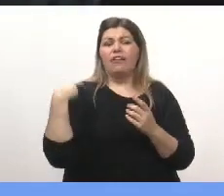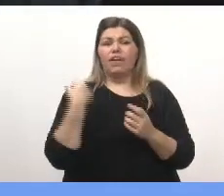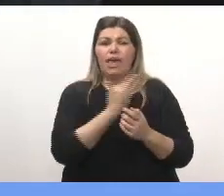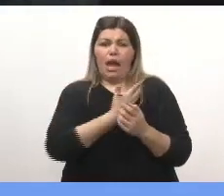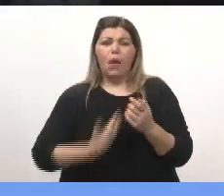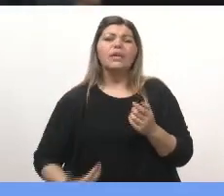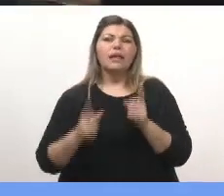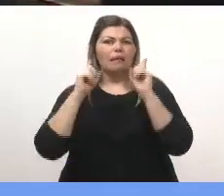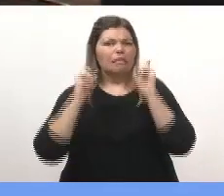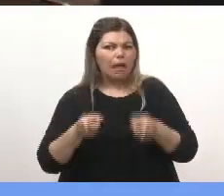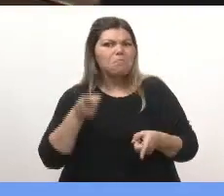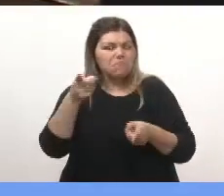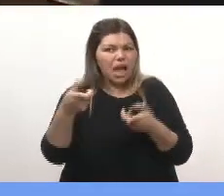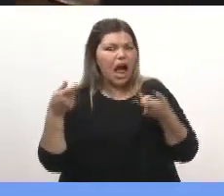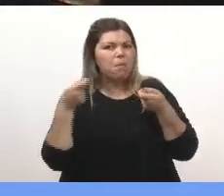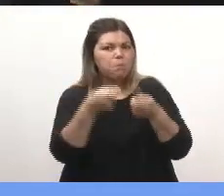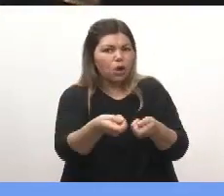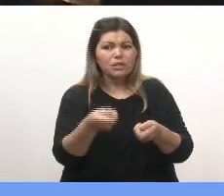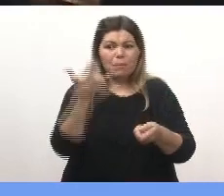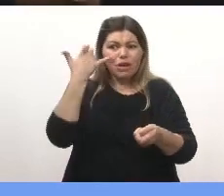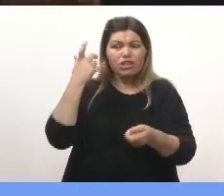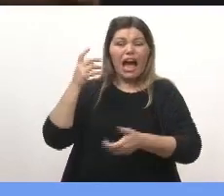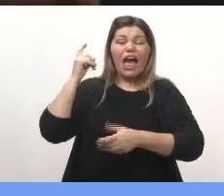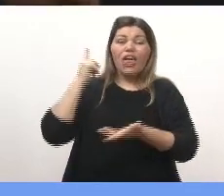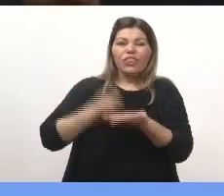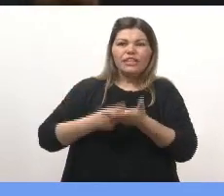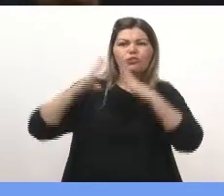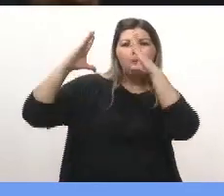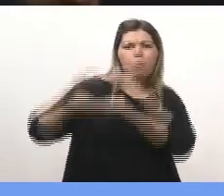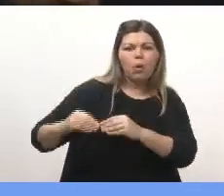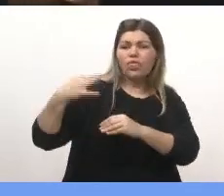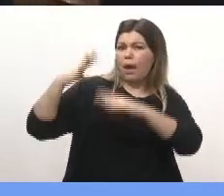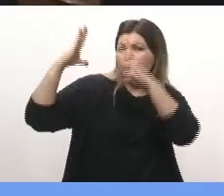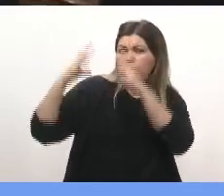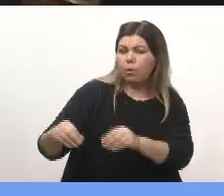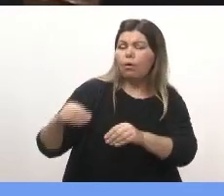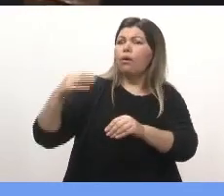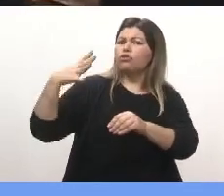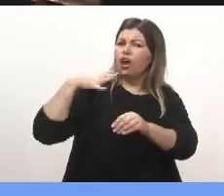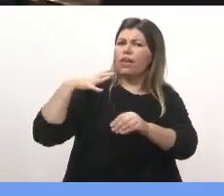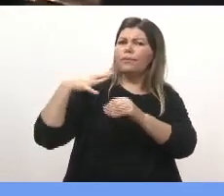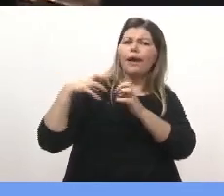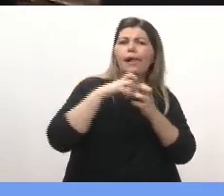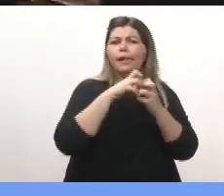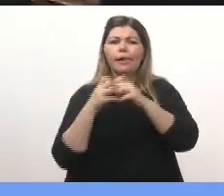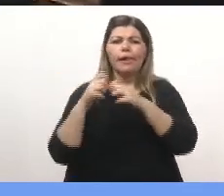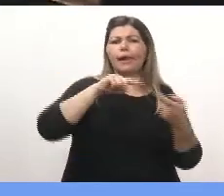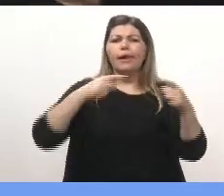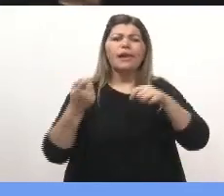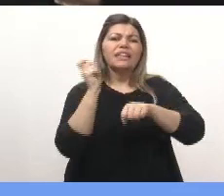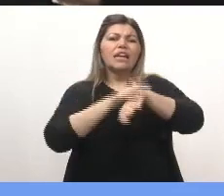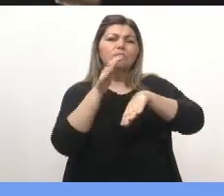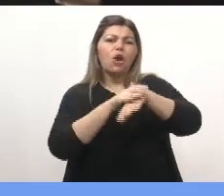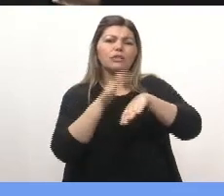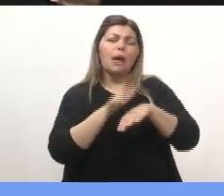fecha, más de 30 días de esta decisión definitiva, están en la discusión si le corresponde a la provincia o le corresponde a la